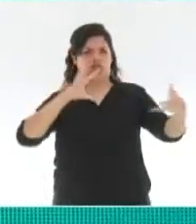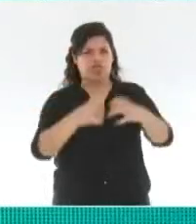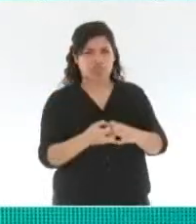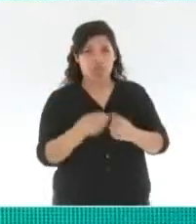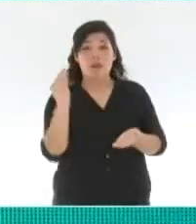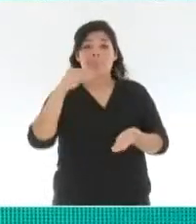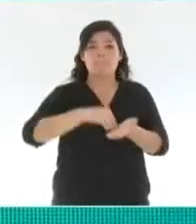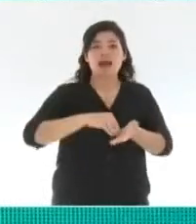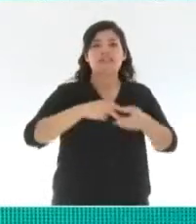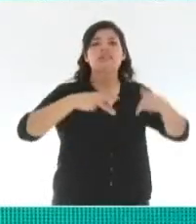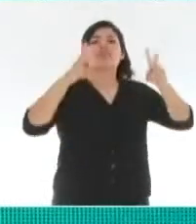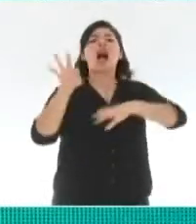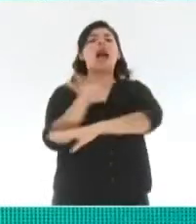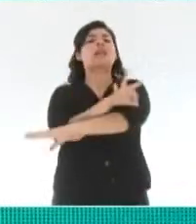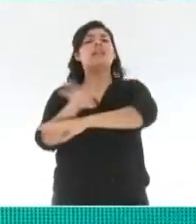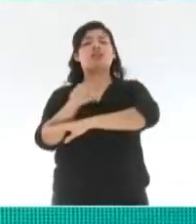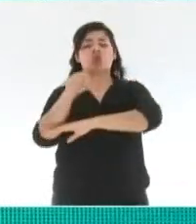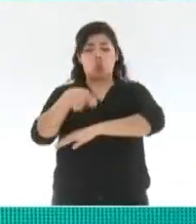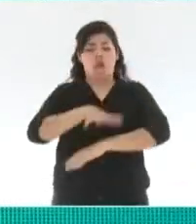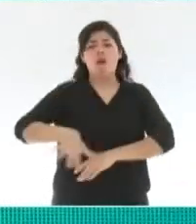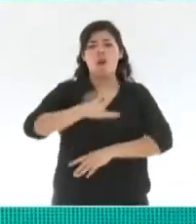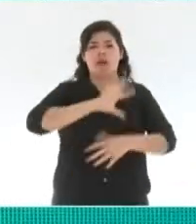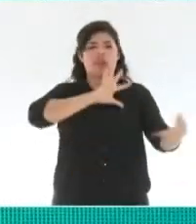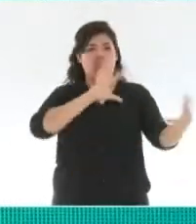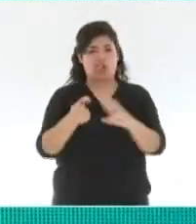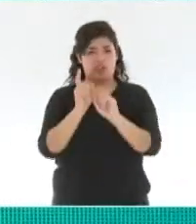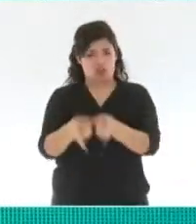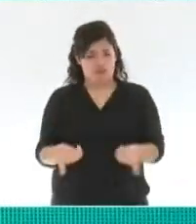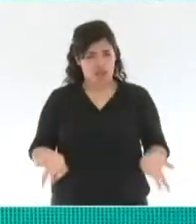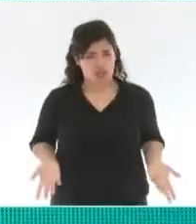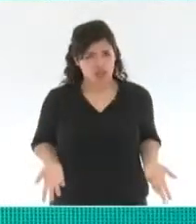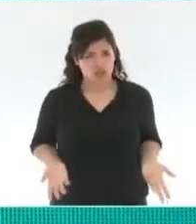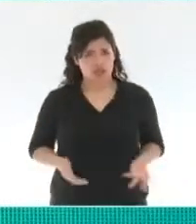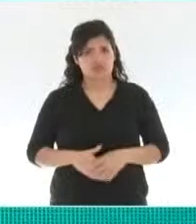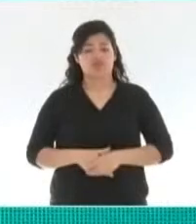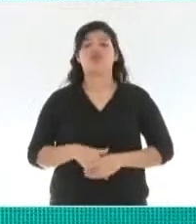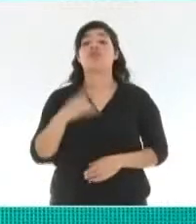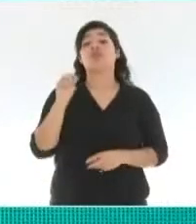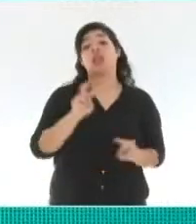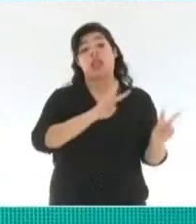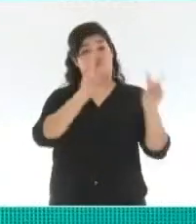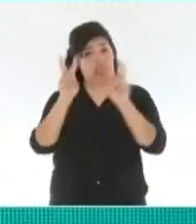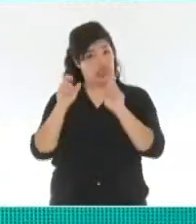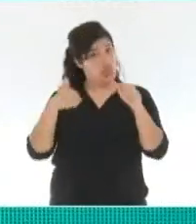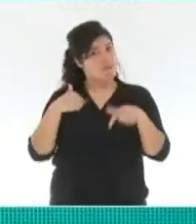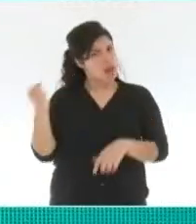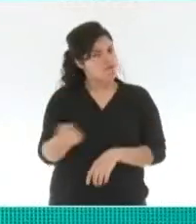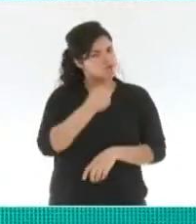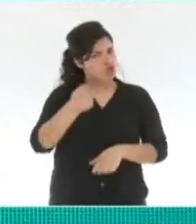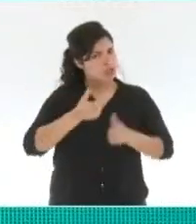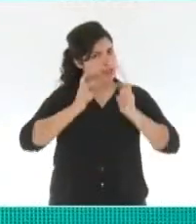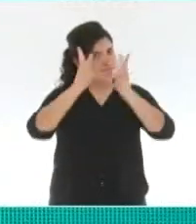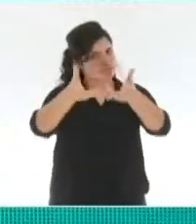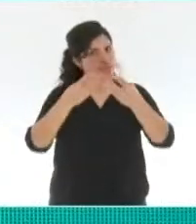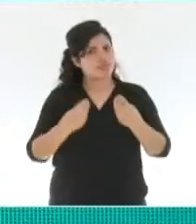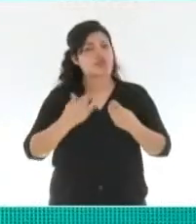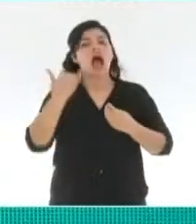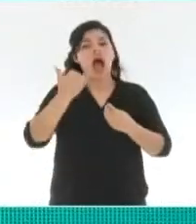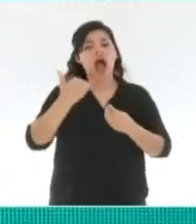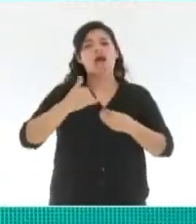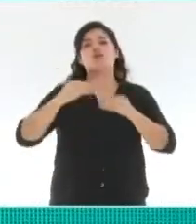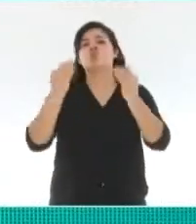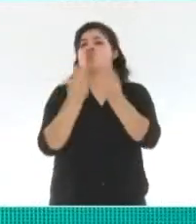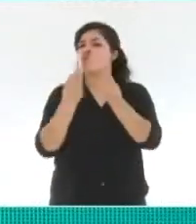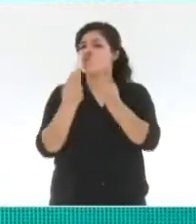armonía arquitectónica de nuestros barrios en ese sentido hay Otro aspecto que es muy importante colocar que tiene que ver con los asentamientos que hay en la